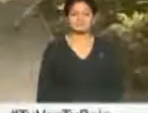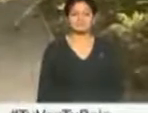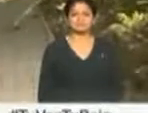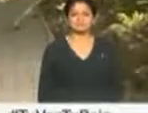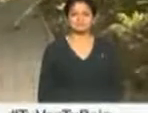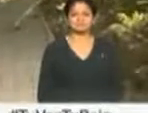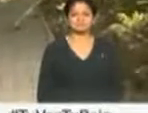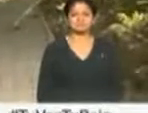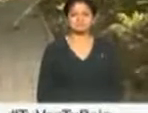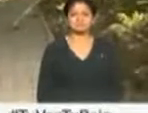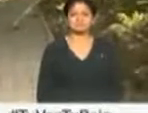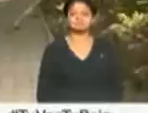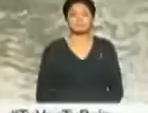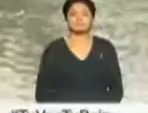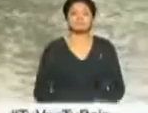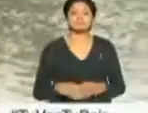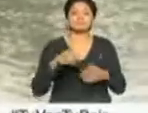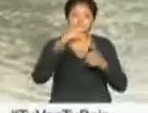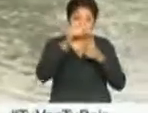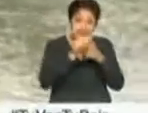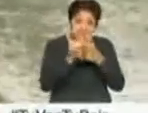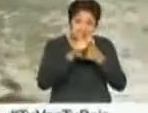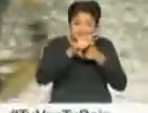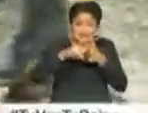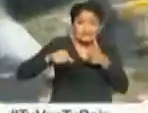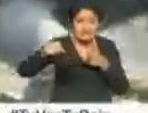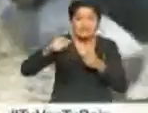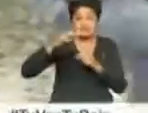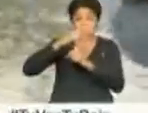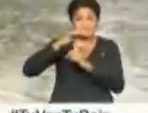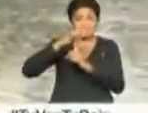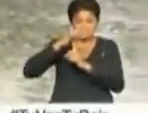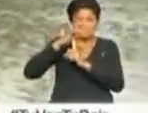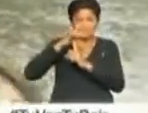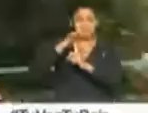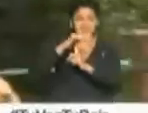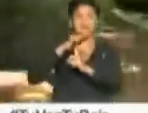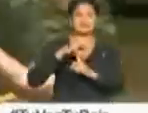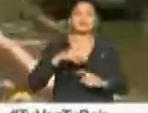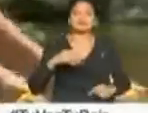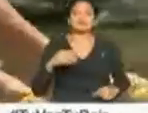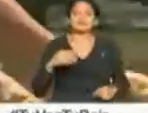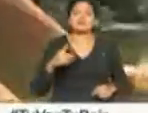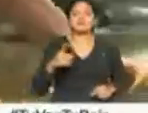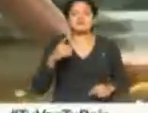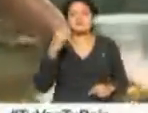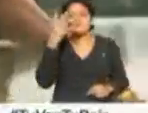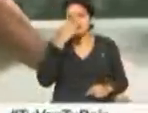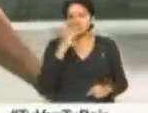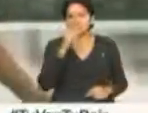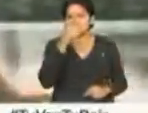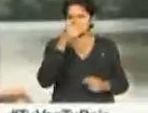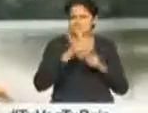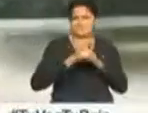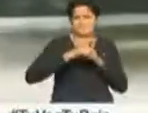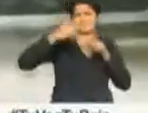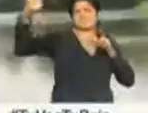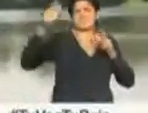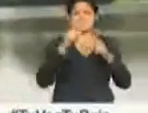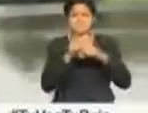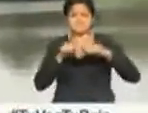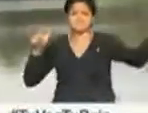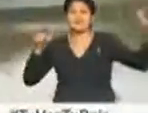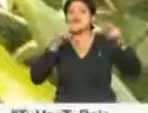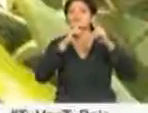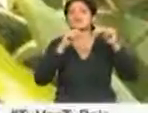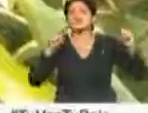A 3 kilómetros de la ciudad capital, el Parque Ecológico Recreativo Lago Agrio ofrece 110 hectáreas de reserva natural,